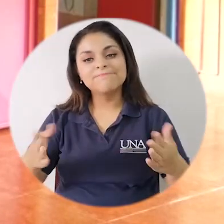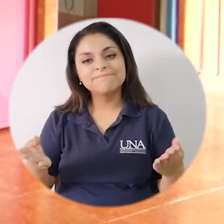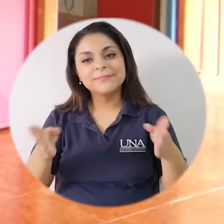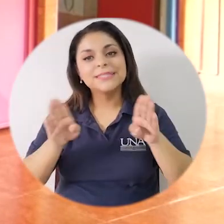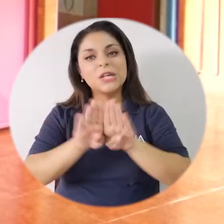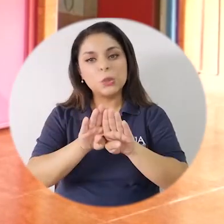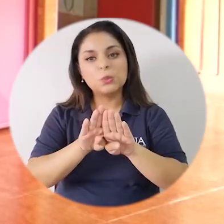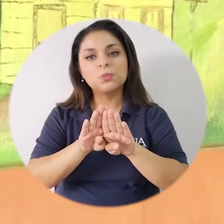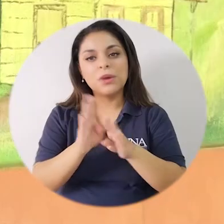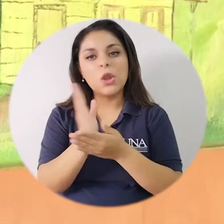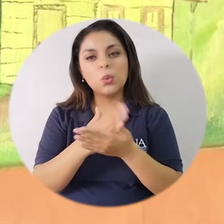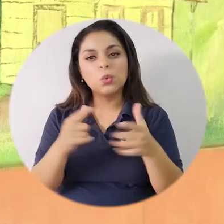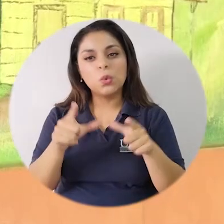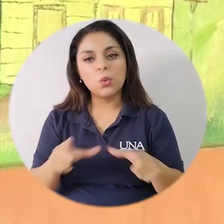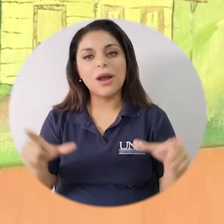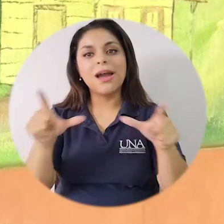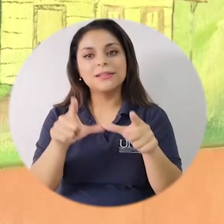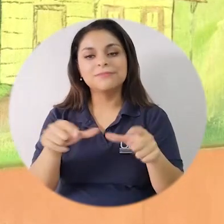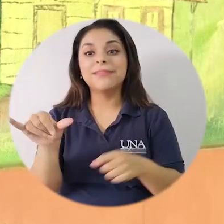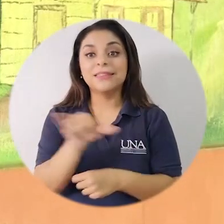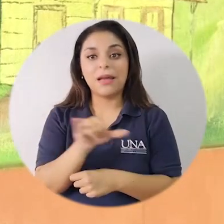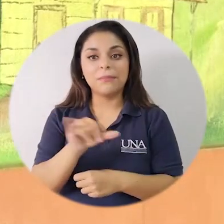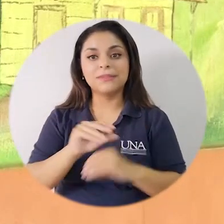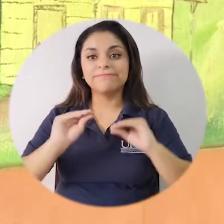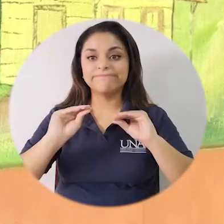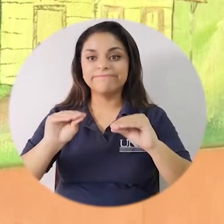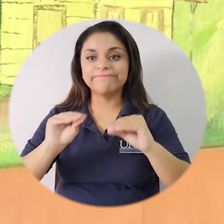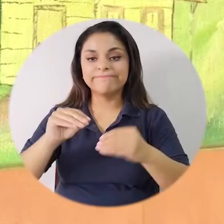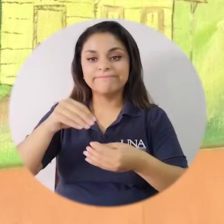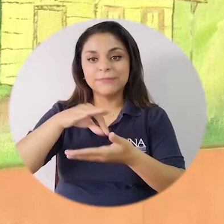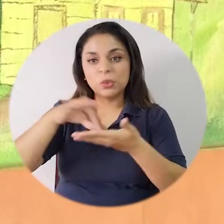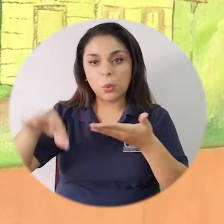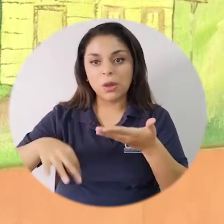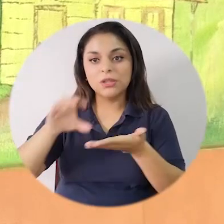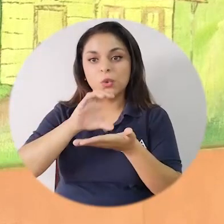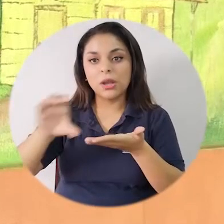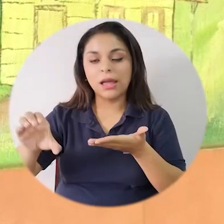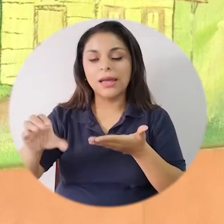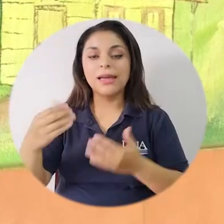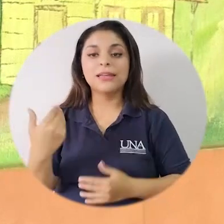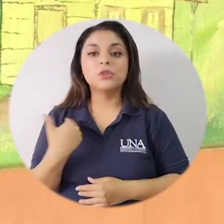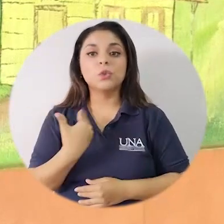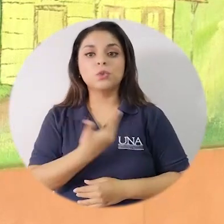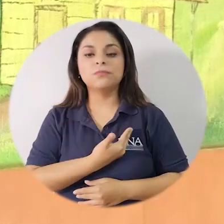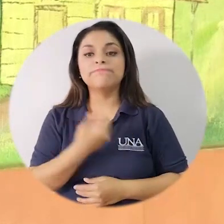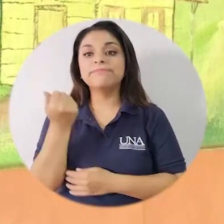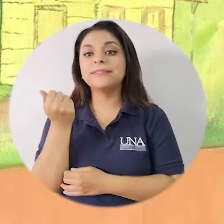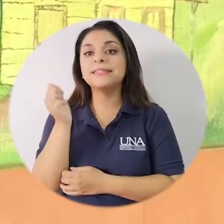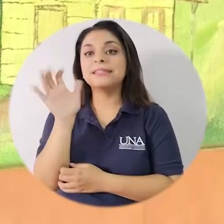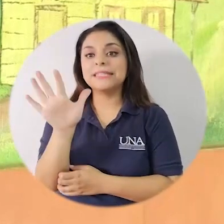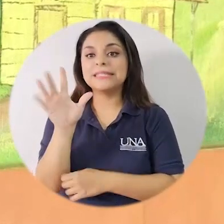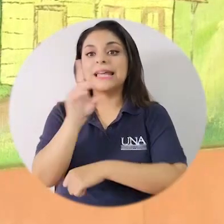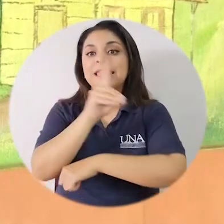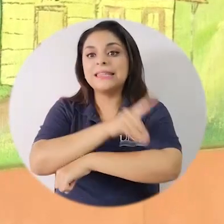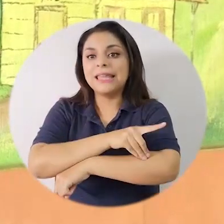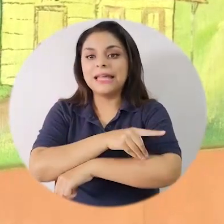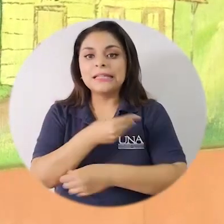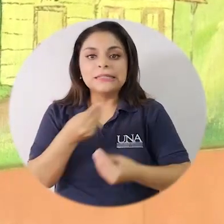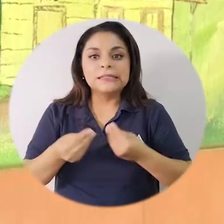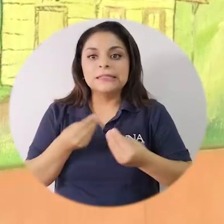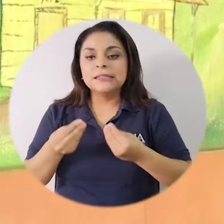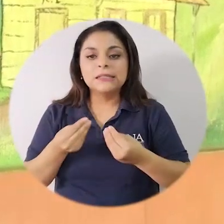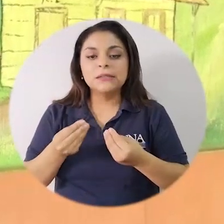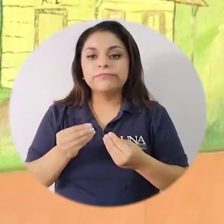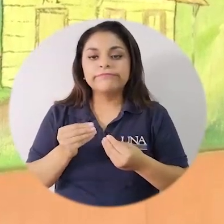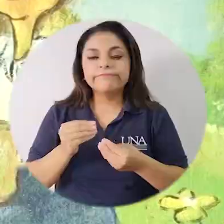a cerrarnos muchos lugares, incluidos los centros educativos, por lo cual tuvimos 15 días para implementar y